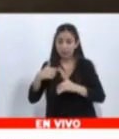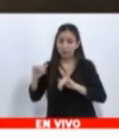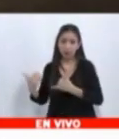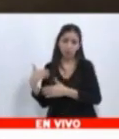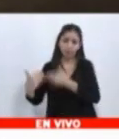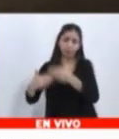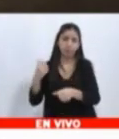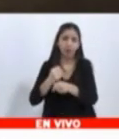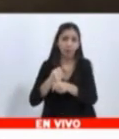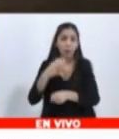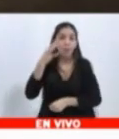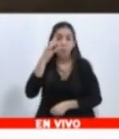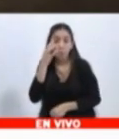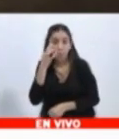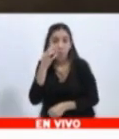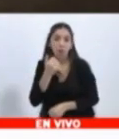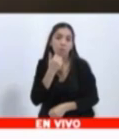no sé si tan reconocida,